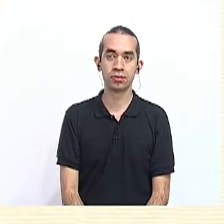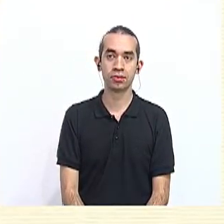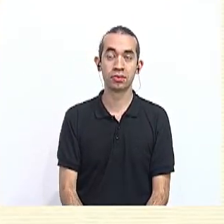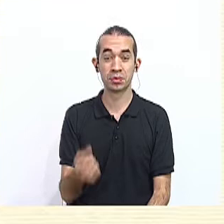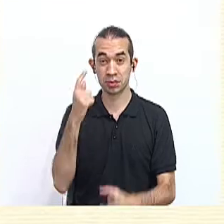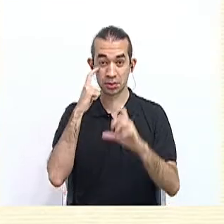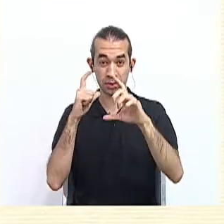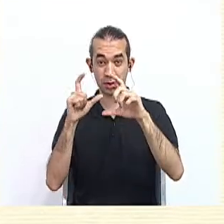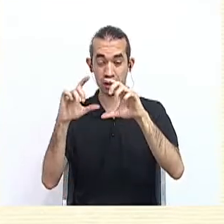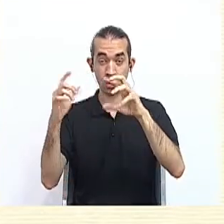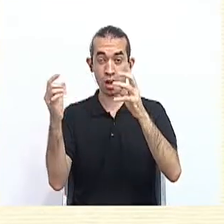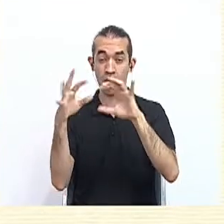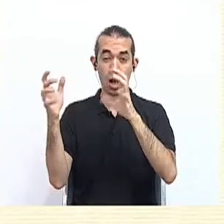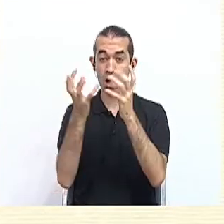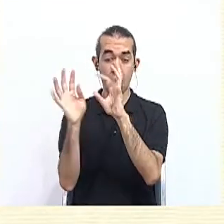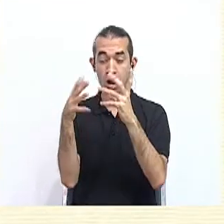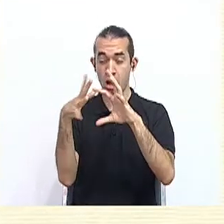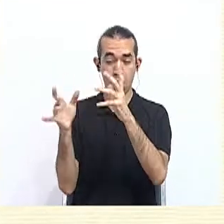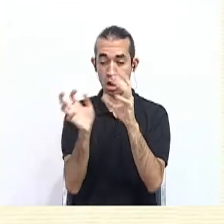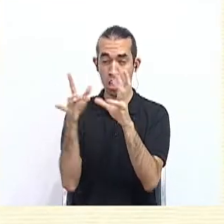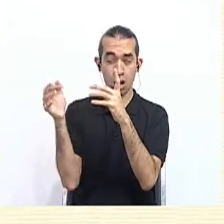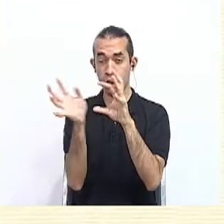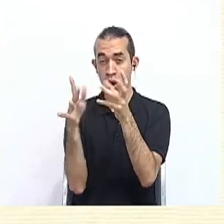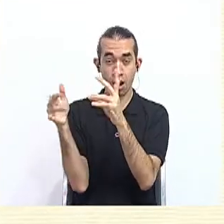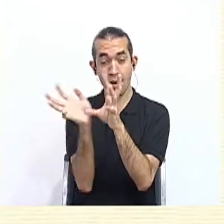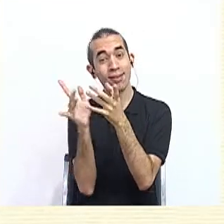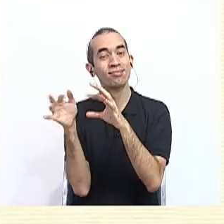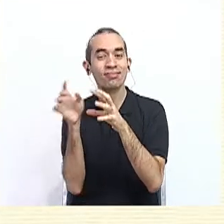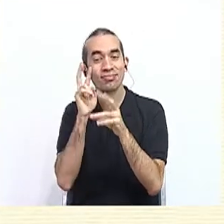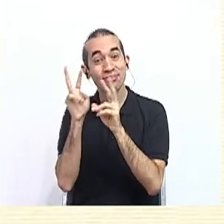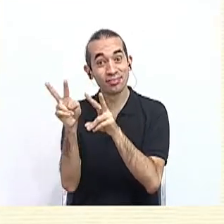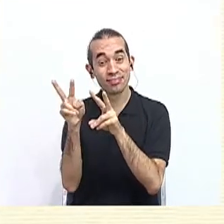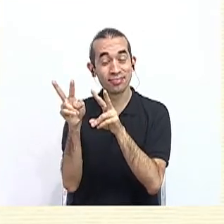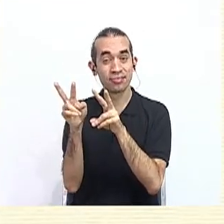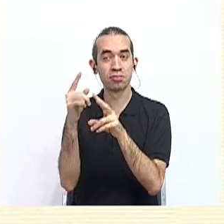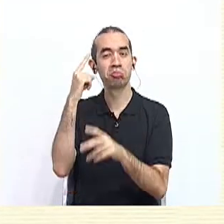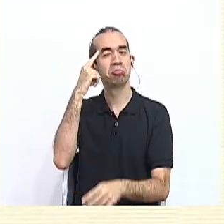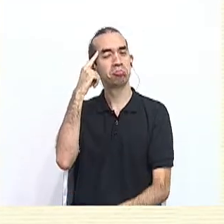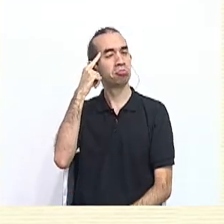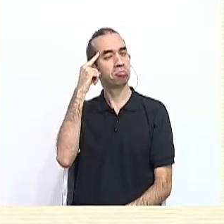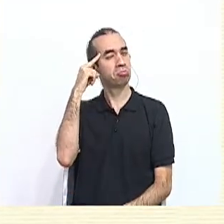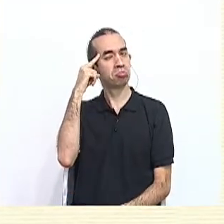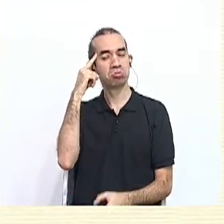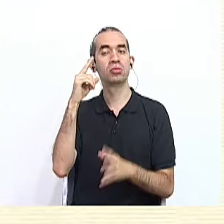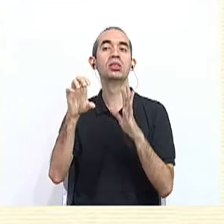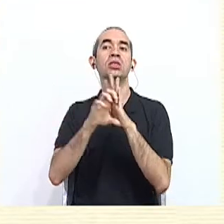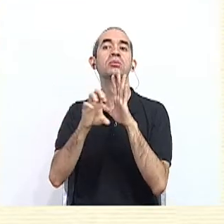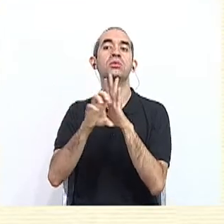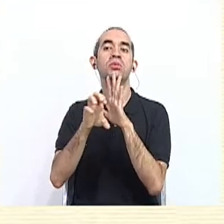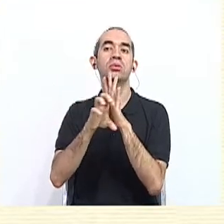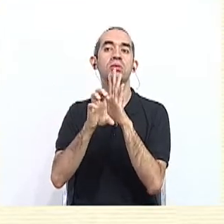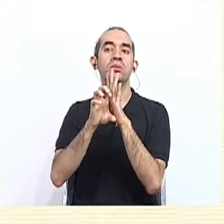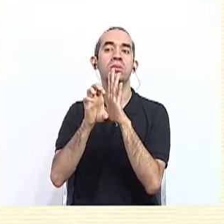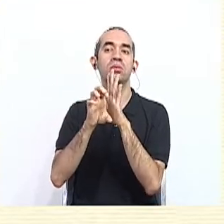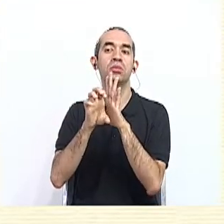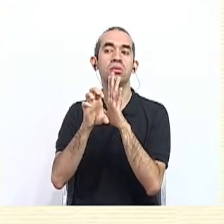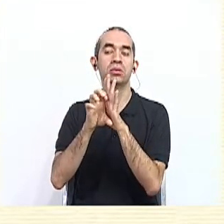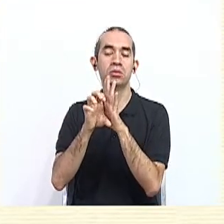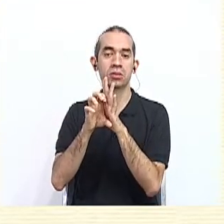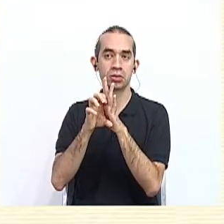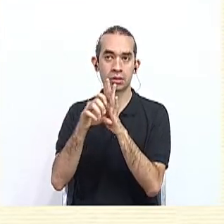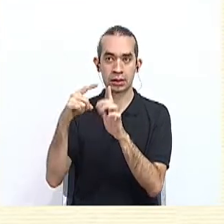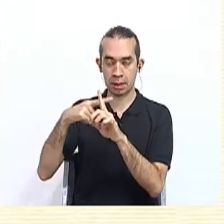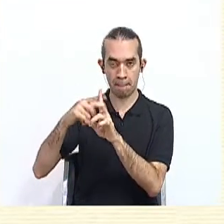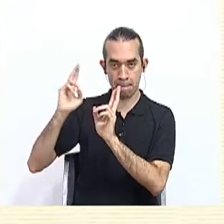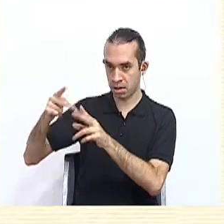partículas del gas están chocando contra las paredes del recipiente. Pensemos, ¿qué pasa si disminuimos, manteniendo la temperatura y